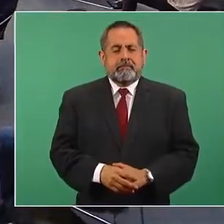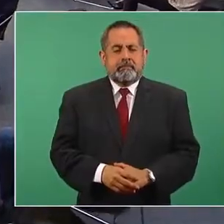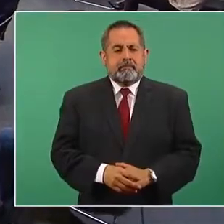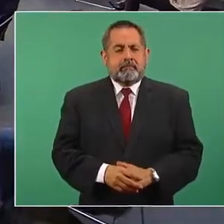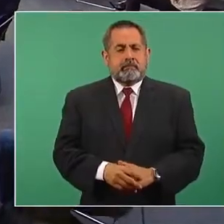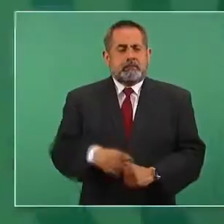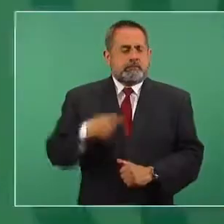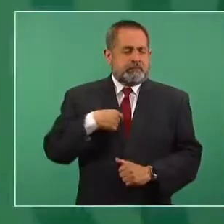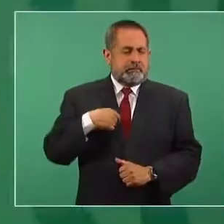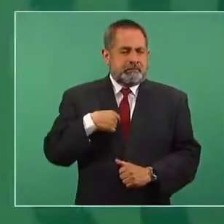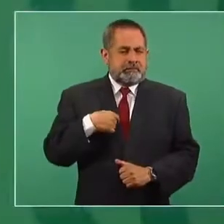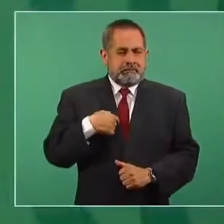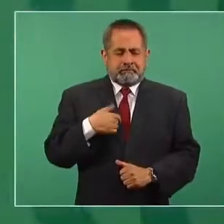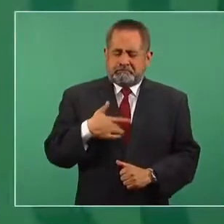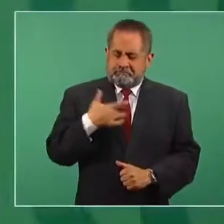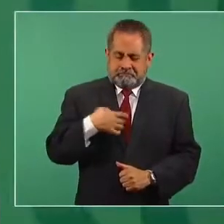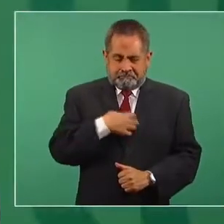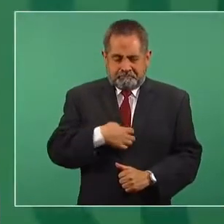celebro que ya